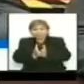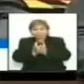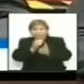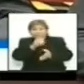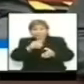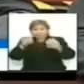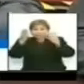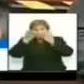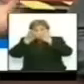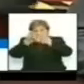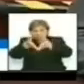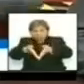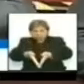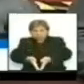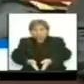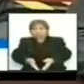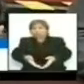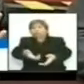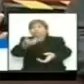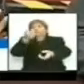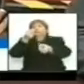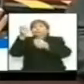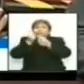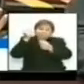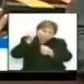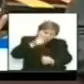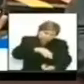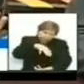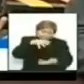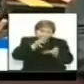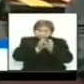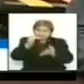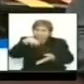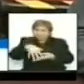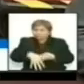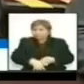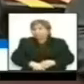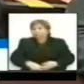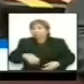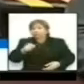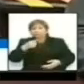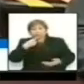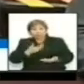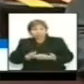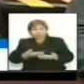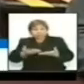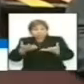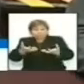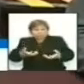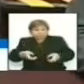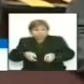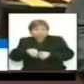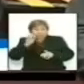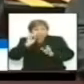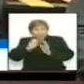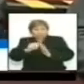ustedes mismos lo han hundido y quieren que jalar a todo el mundo para que se hunda con ustedes. Entonces, si esto quiere realmente ser